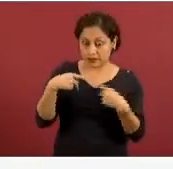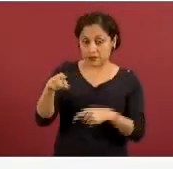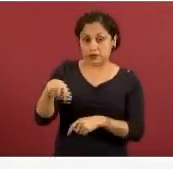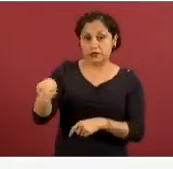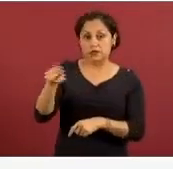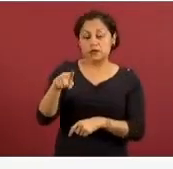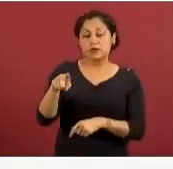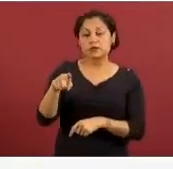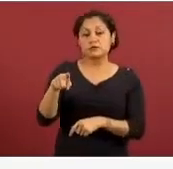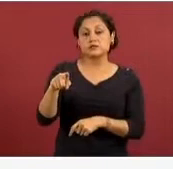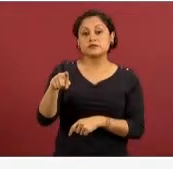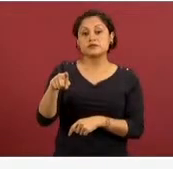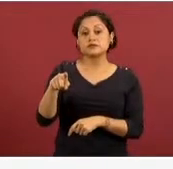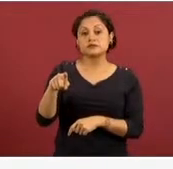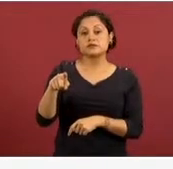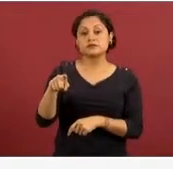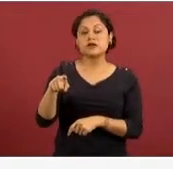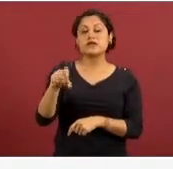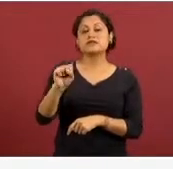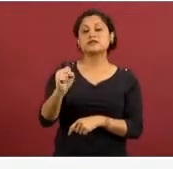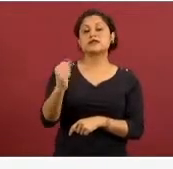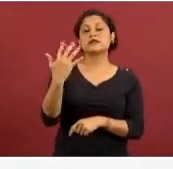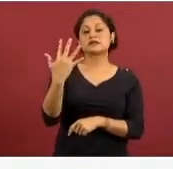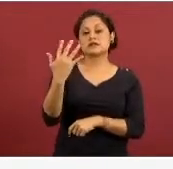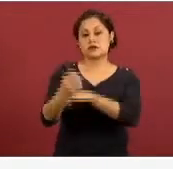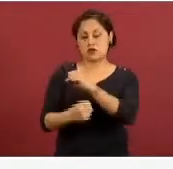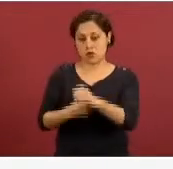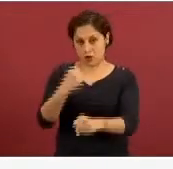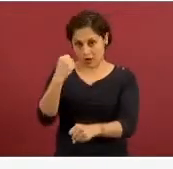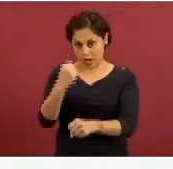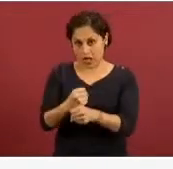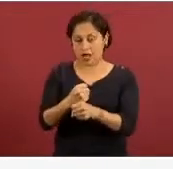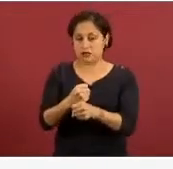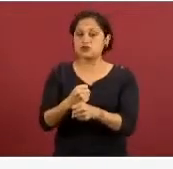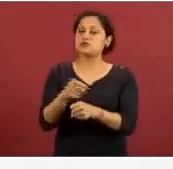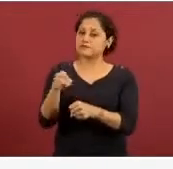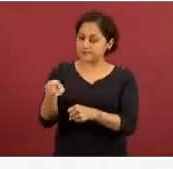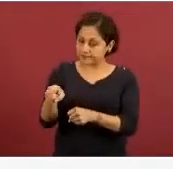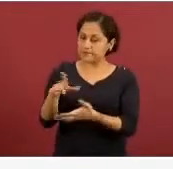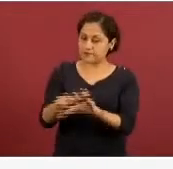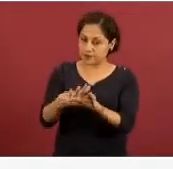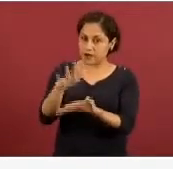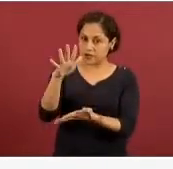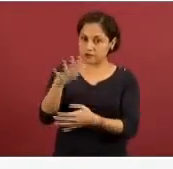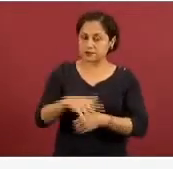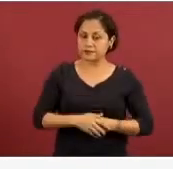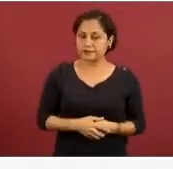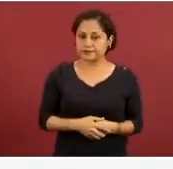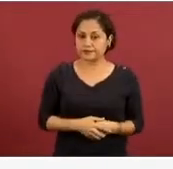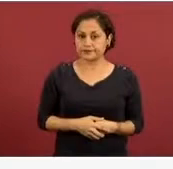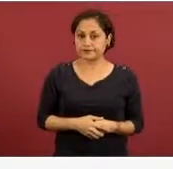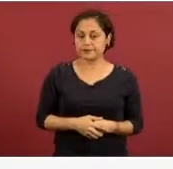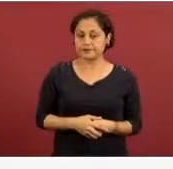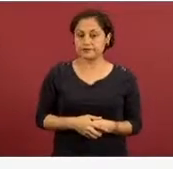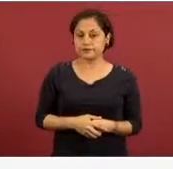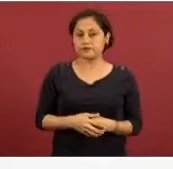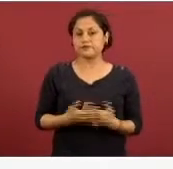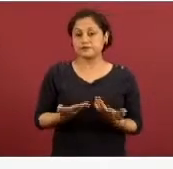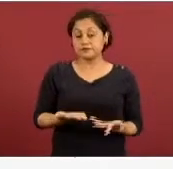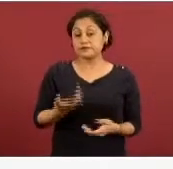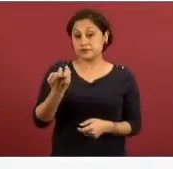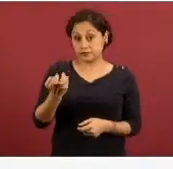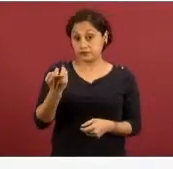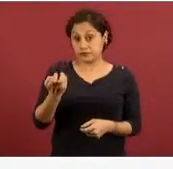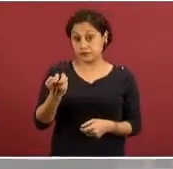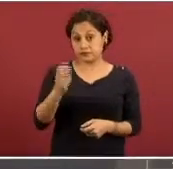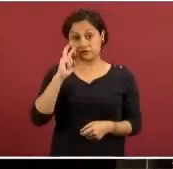en aquellos que son de mayores de 65 años también hay una presencia importante de casos. Entonces, esto pues es conforme el